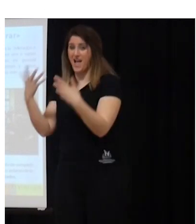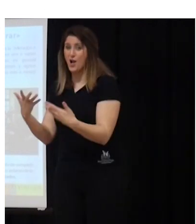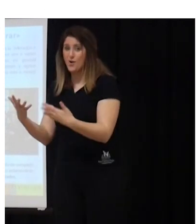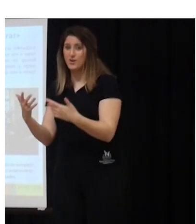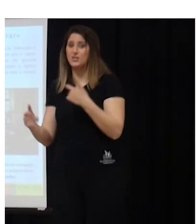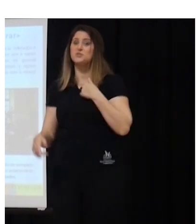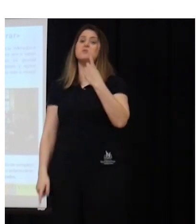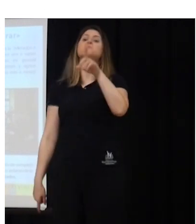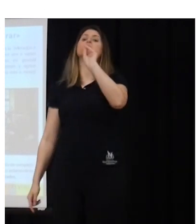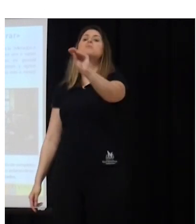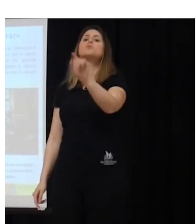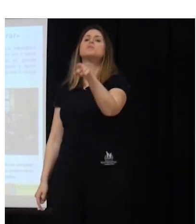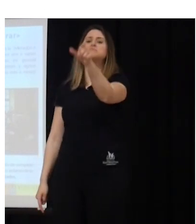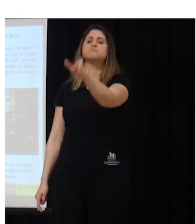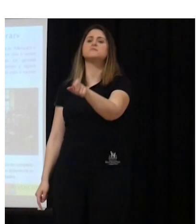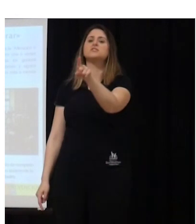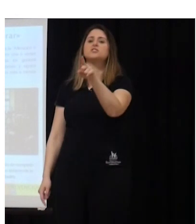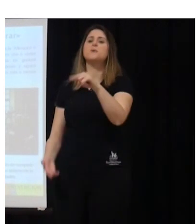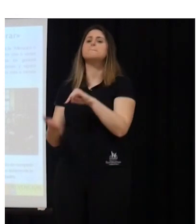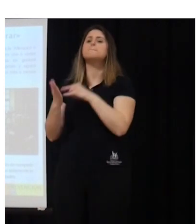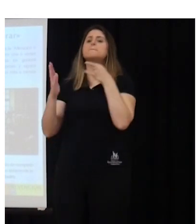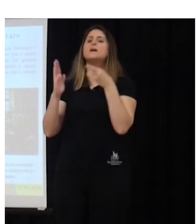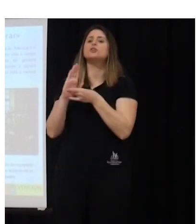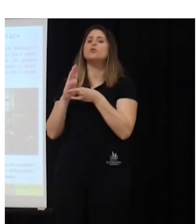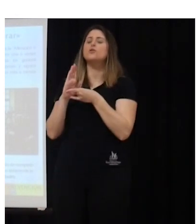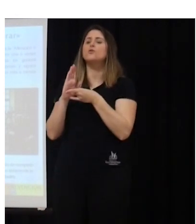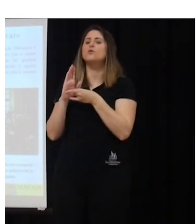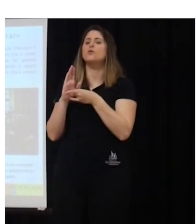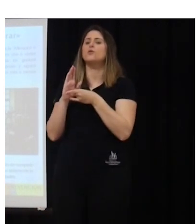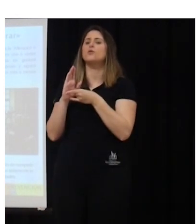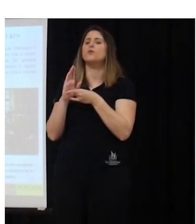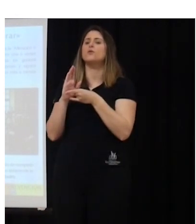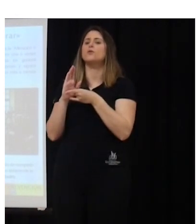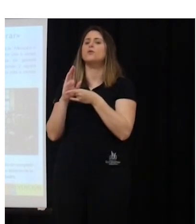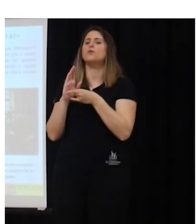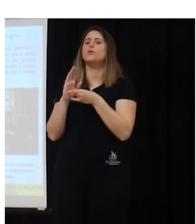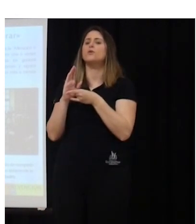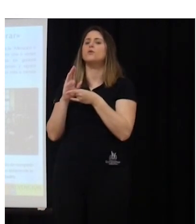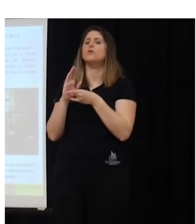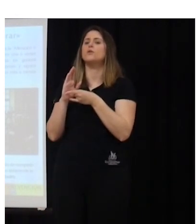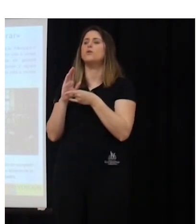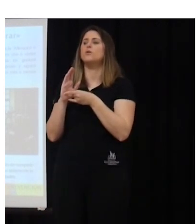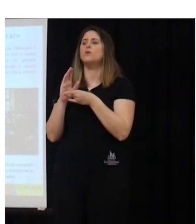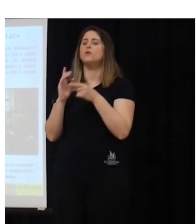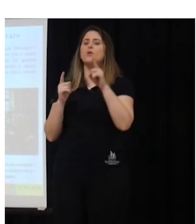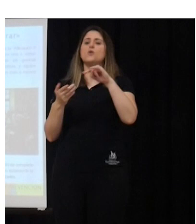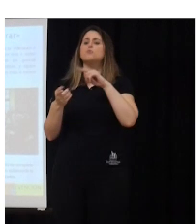si yo le pregunto a ustedes qué médico quieren ustedes, probablemente no quieran a un